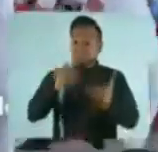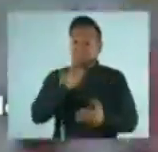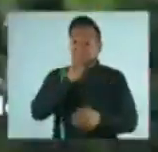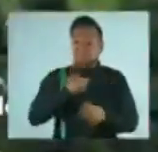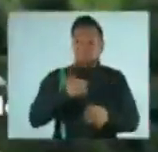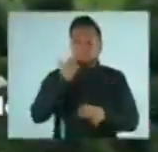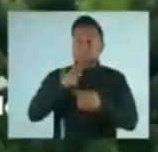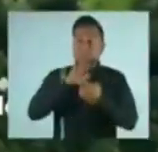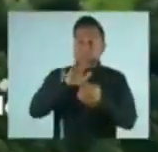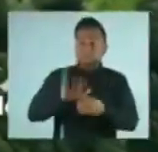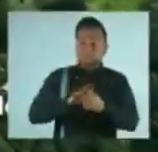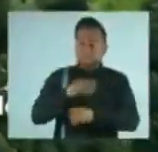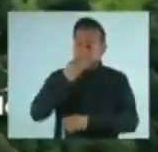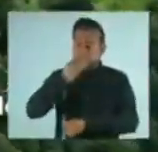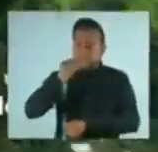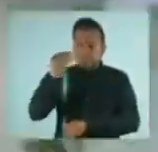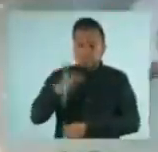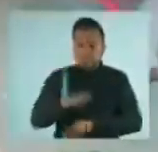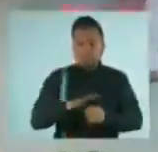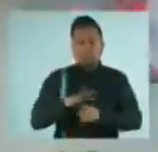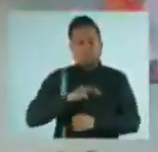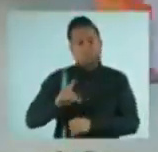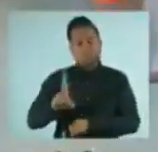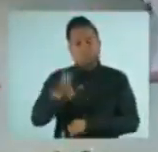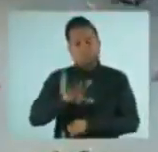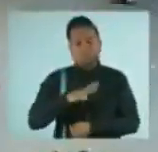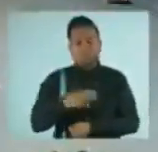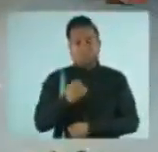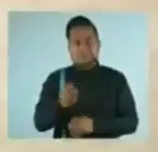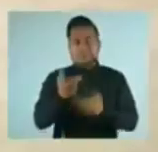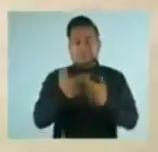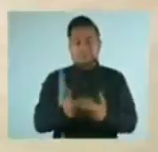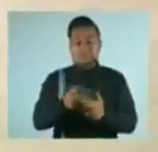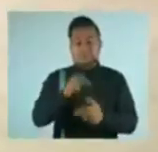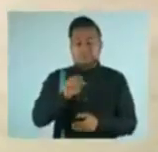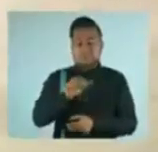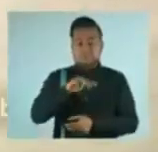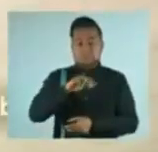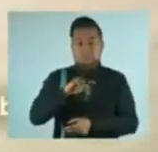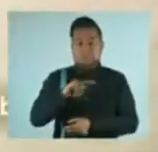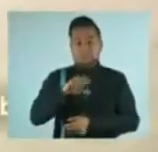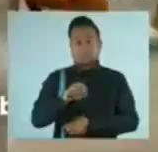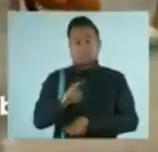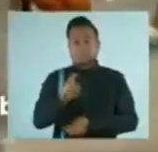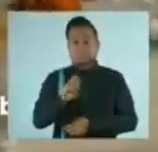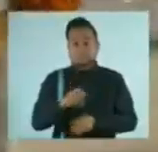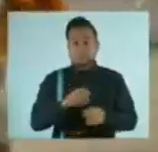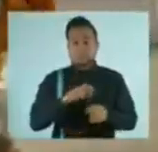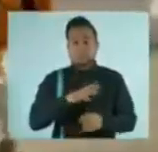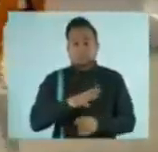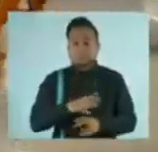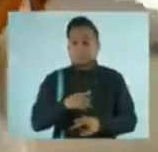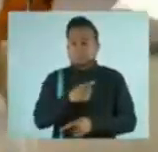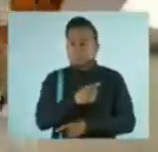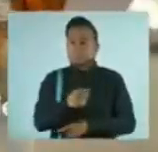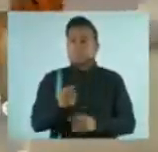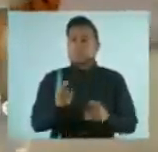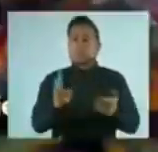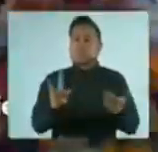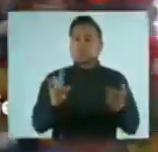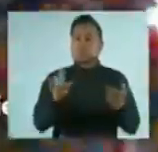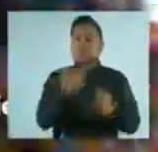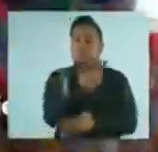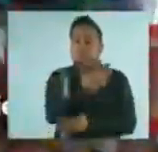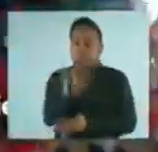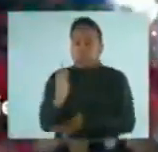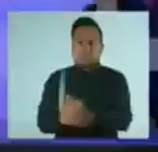mostrarles la belleza de nuestro pueblo. San Mateo es, además de los verdes y fríos bosques, también